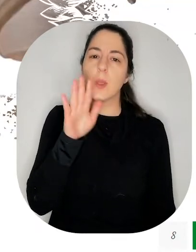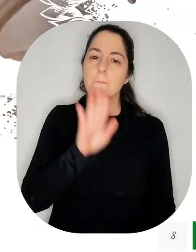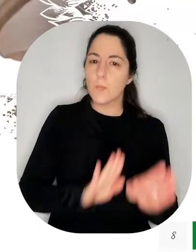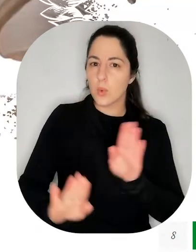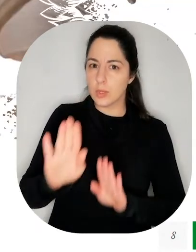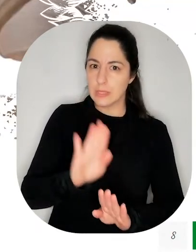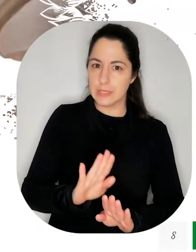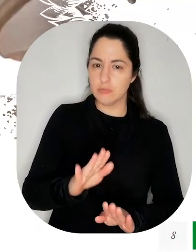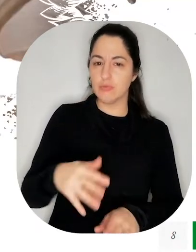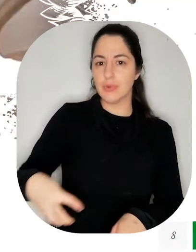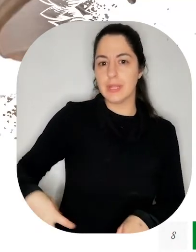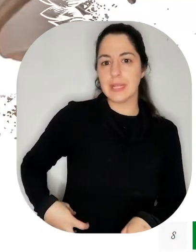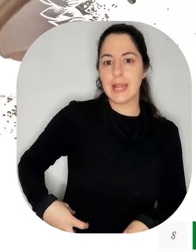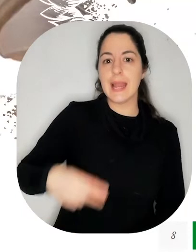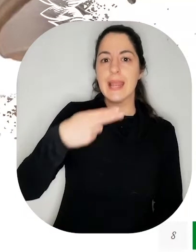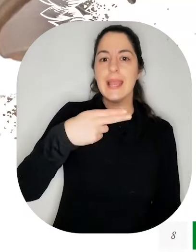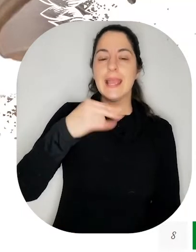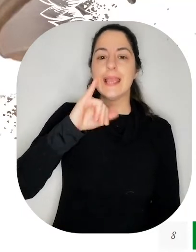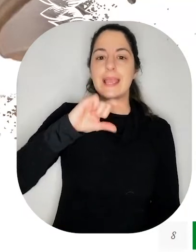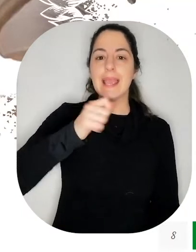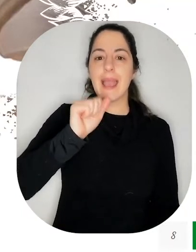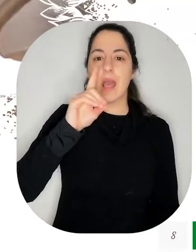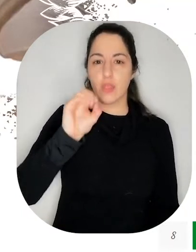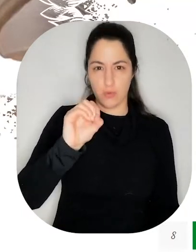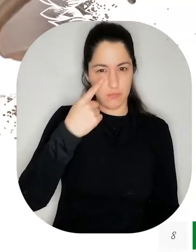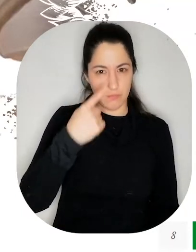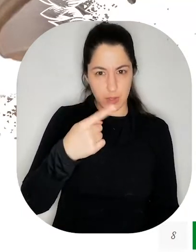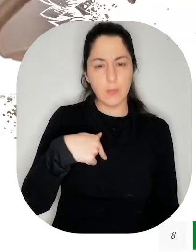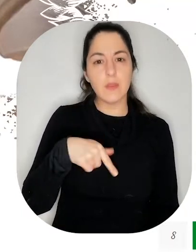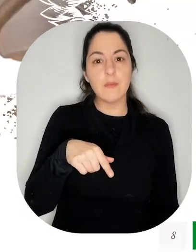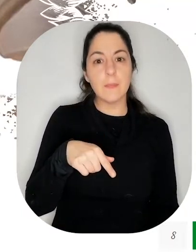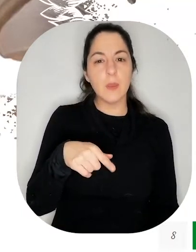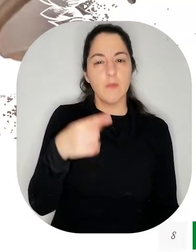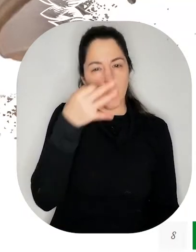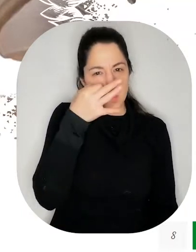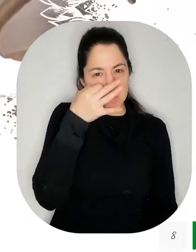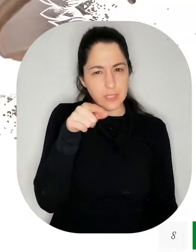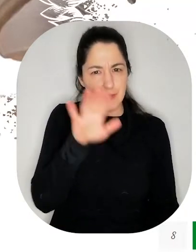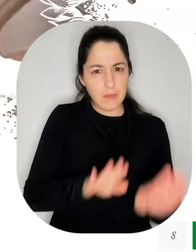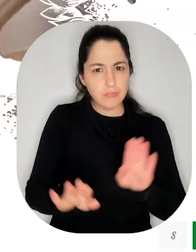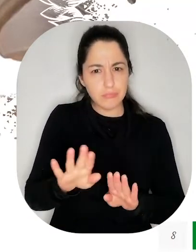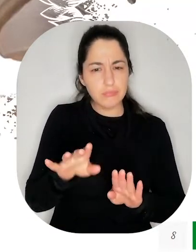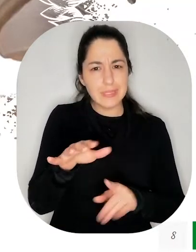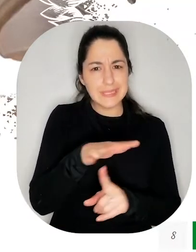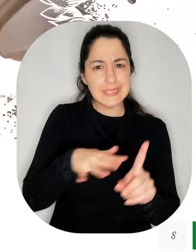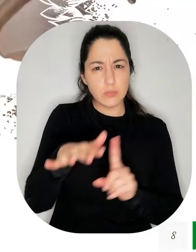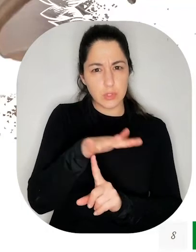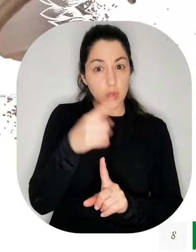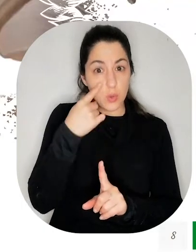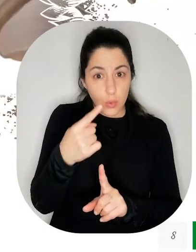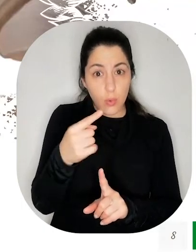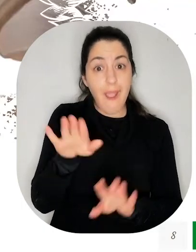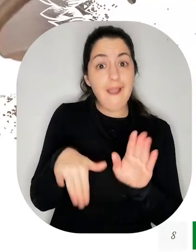Tiene un efecto hepatoprotector, o sea, protege del daño hepático. Mayoritariamente puse porque vamos a observar unos casos particulares en que